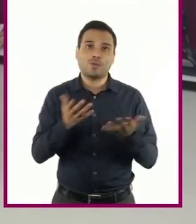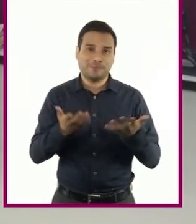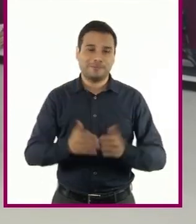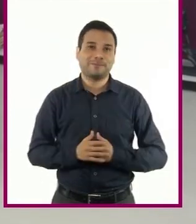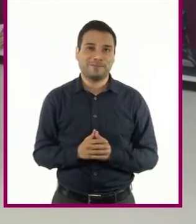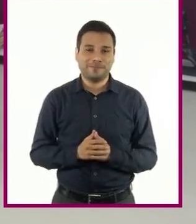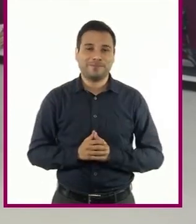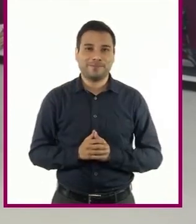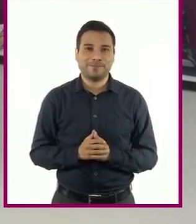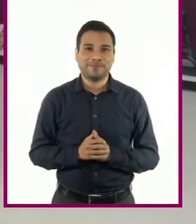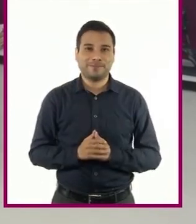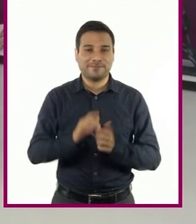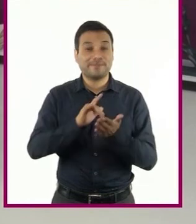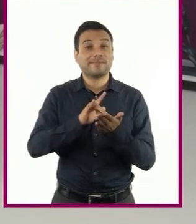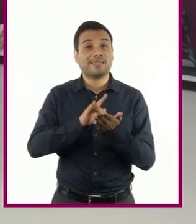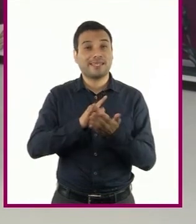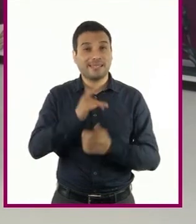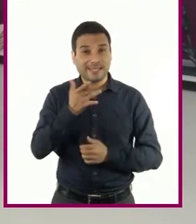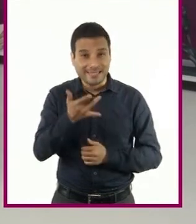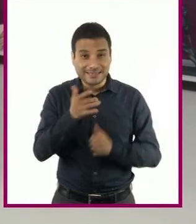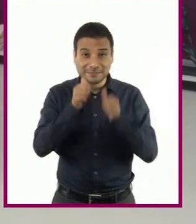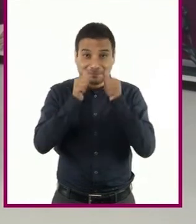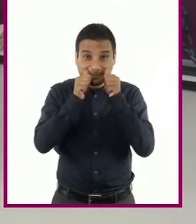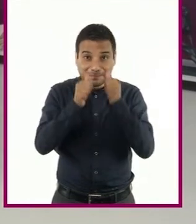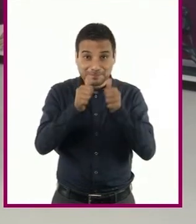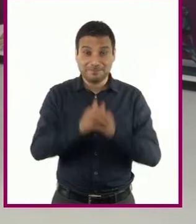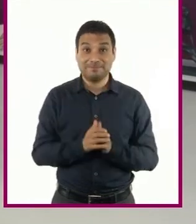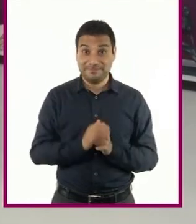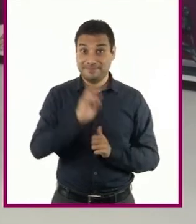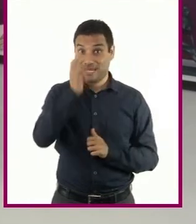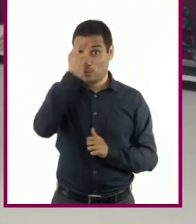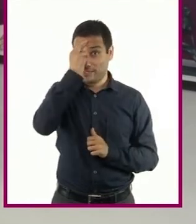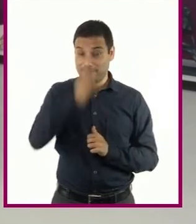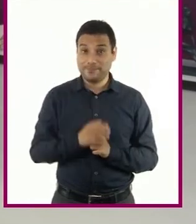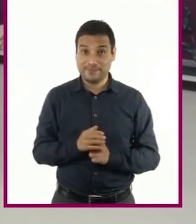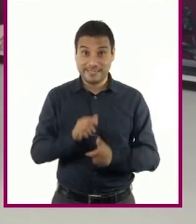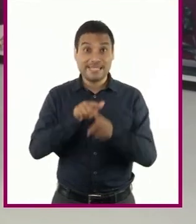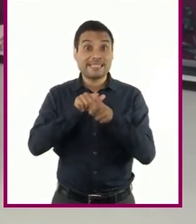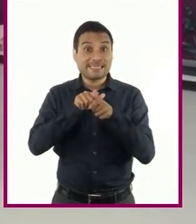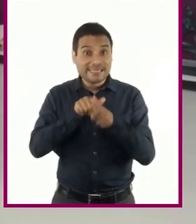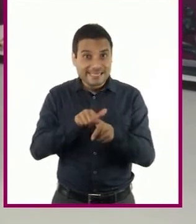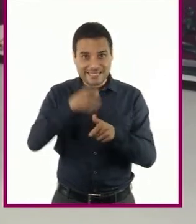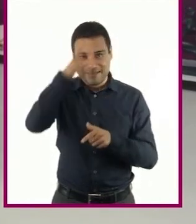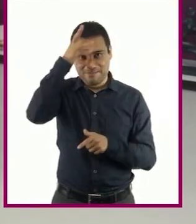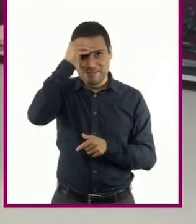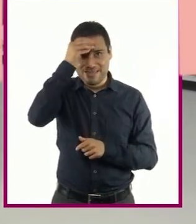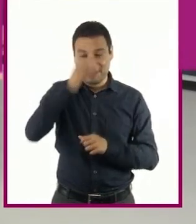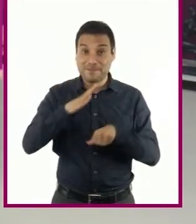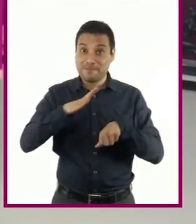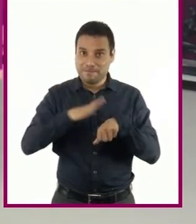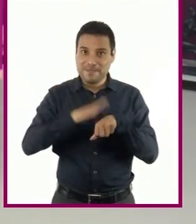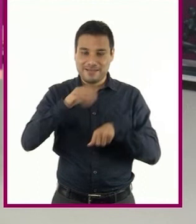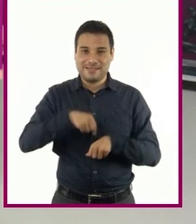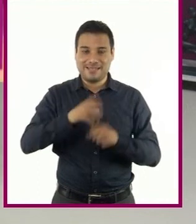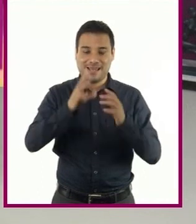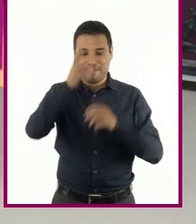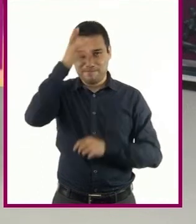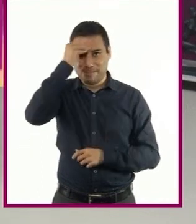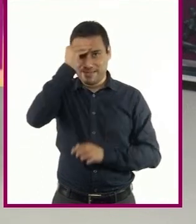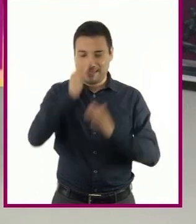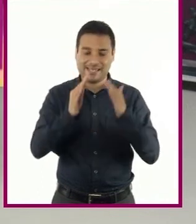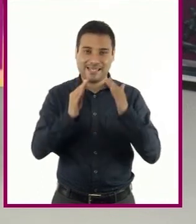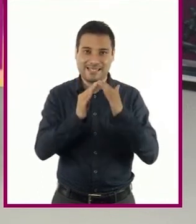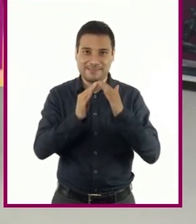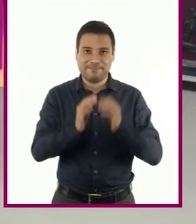temas. Gracias por permitirnos acompañarles y recuerden que seguimos explorando y descubriendo en Aprende en Casa.